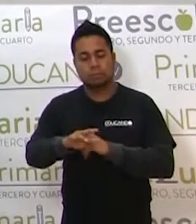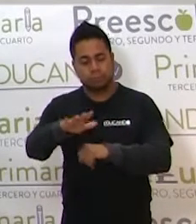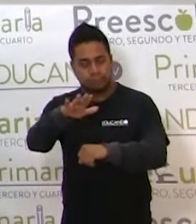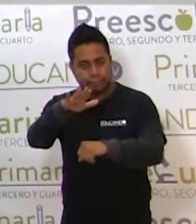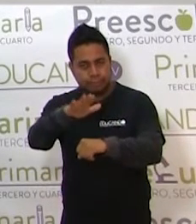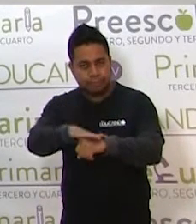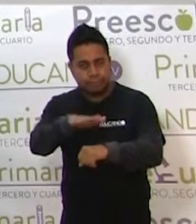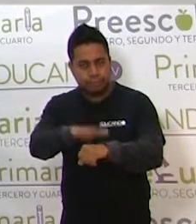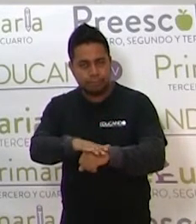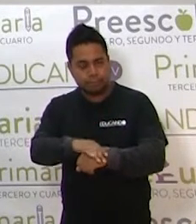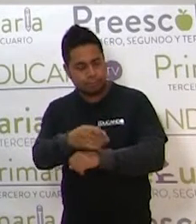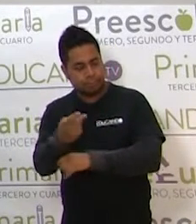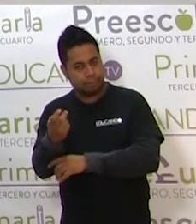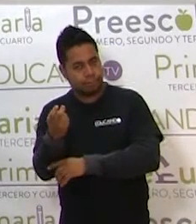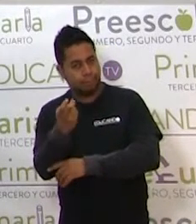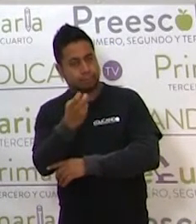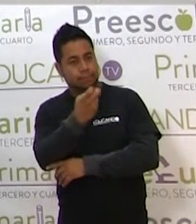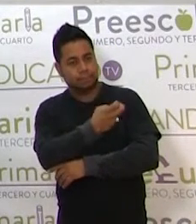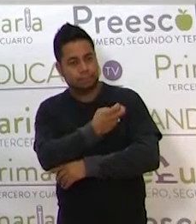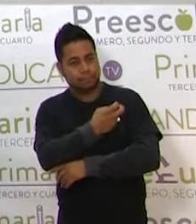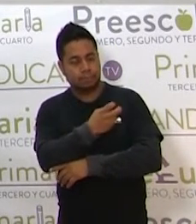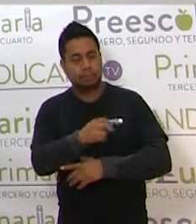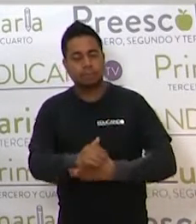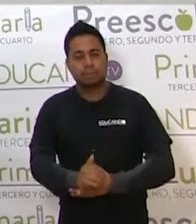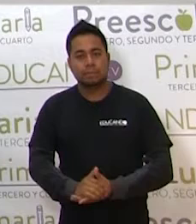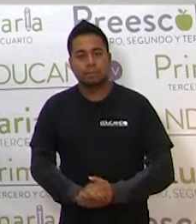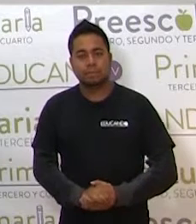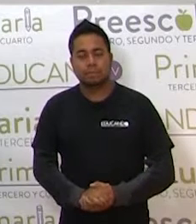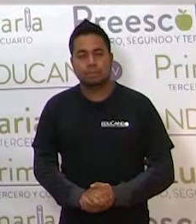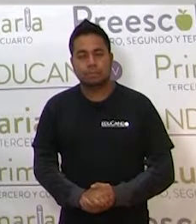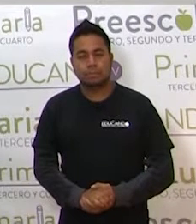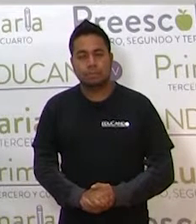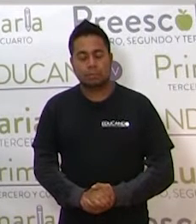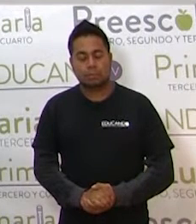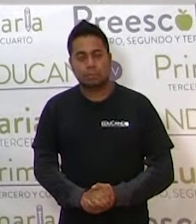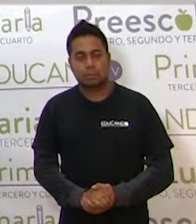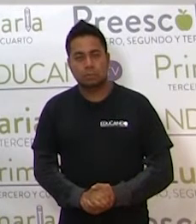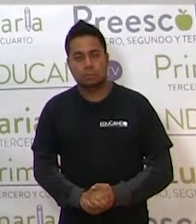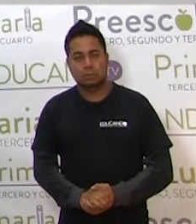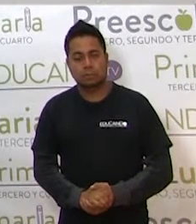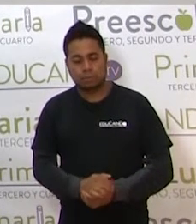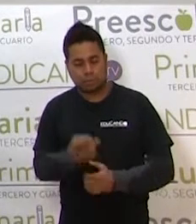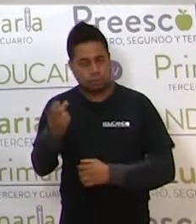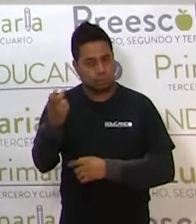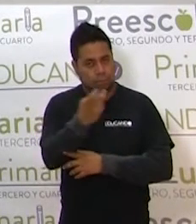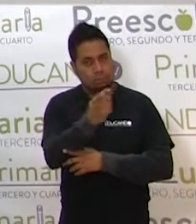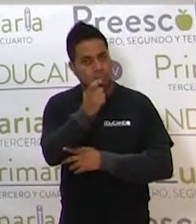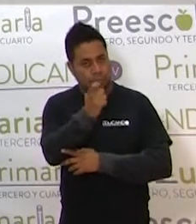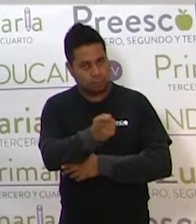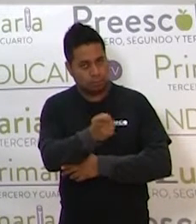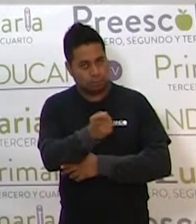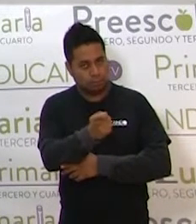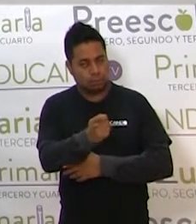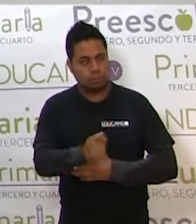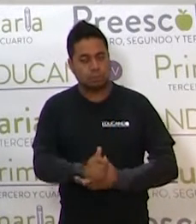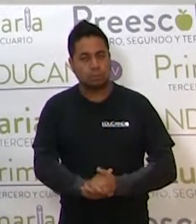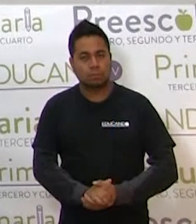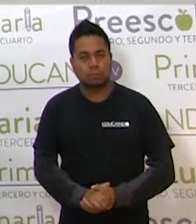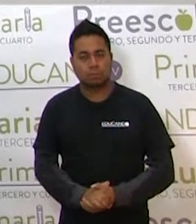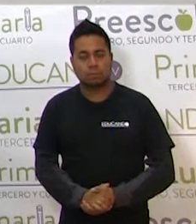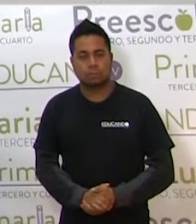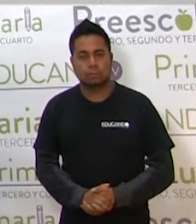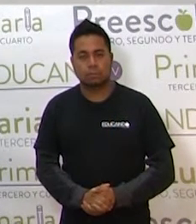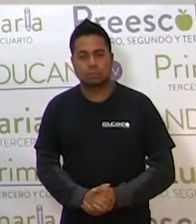que a esta parte que tenemos acá lo vamos a conocer como